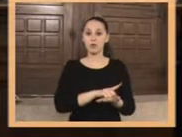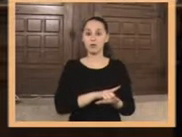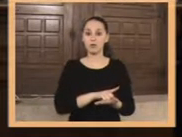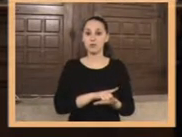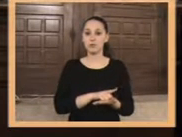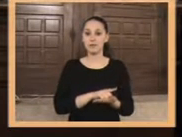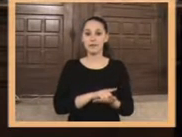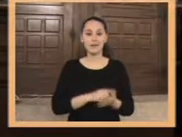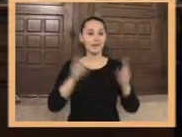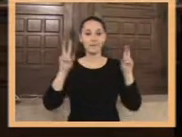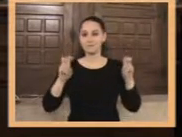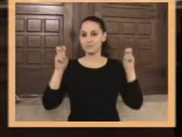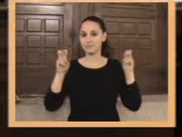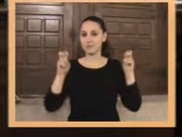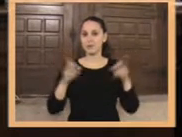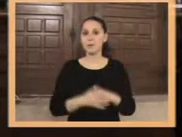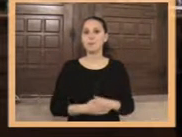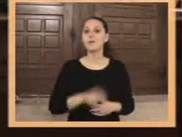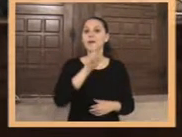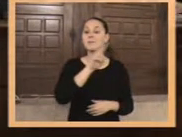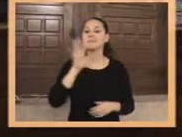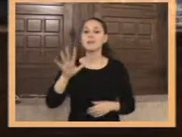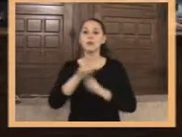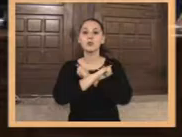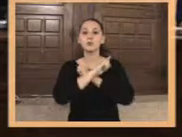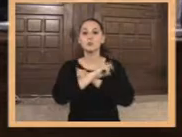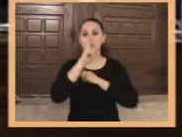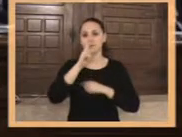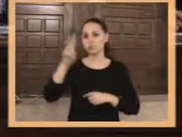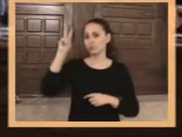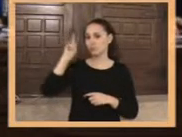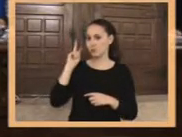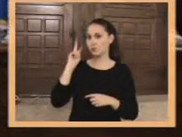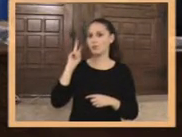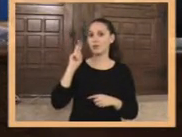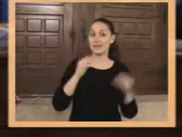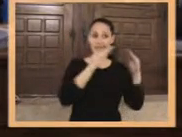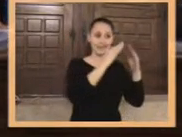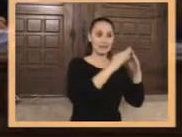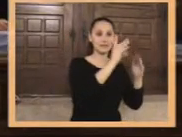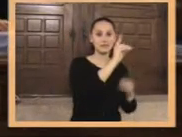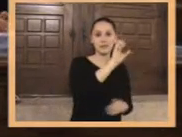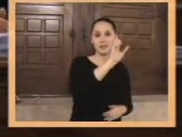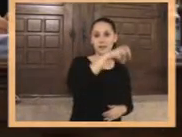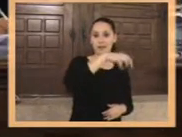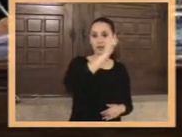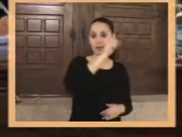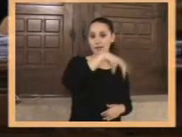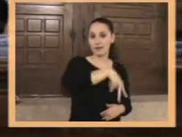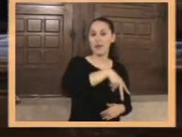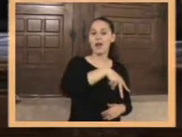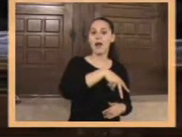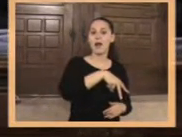cuando dejó de ser el 25 de octubre hace dos años la antigua Casa del DEAN, sede del